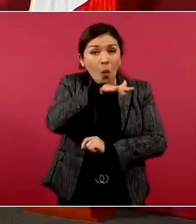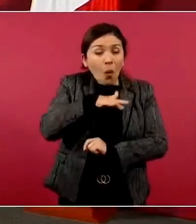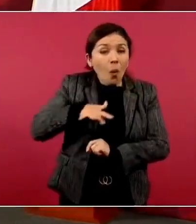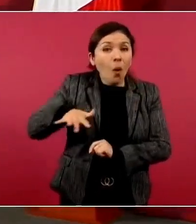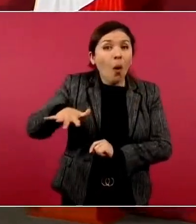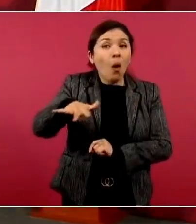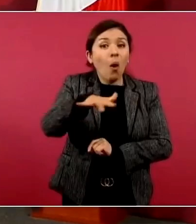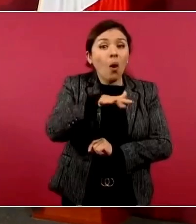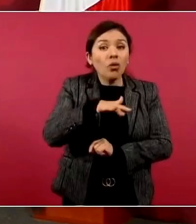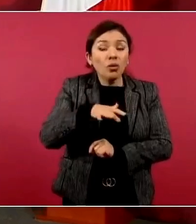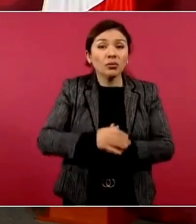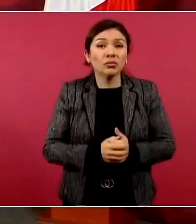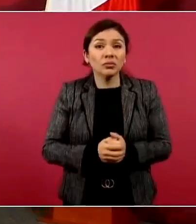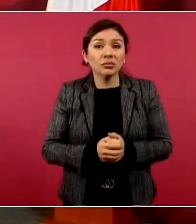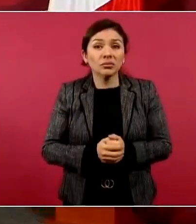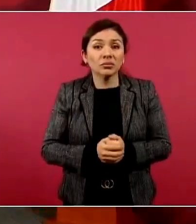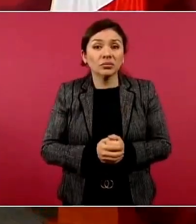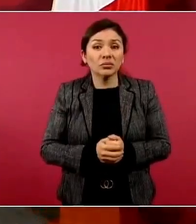en